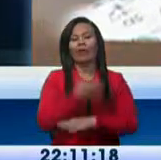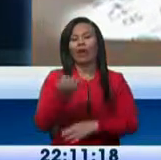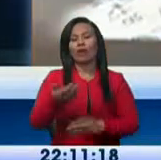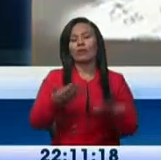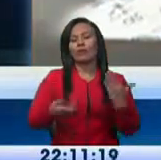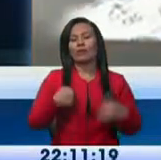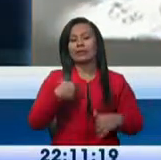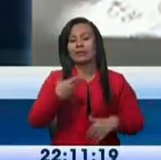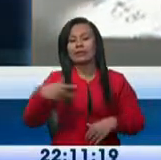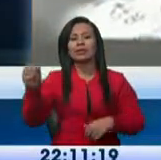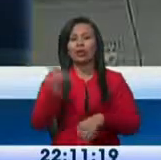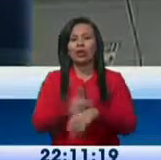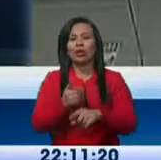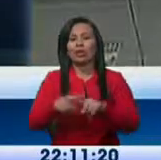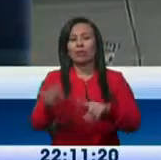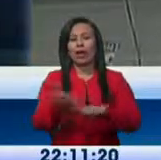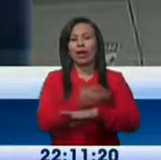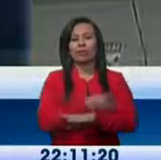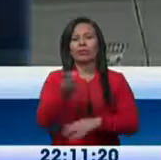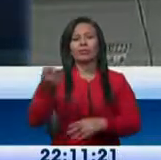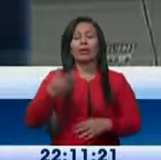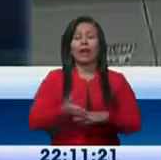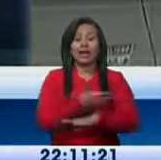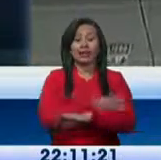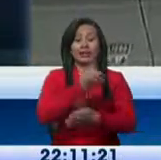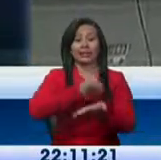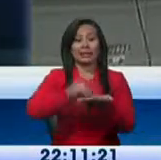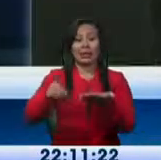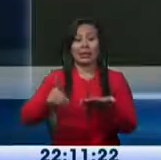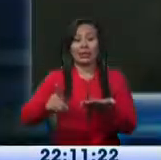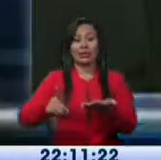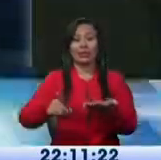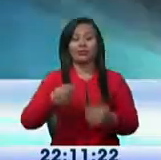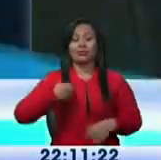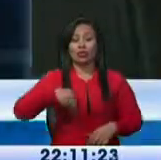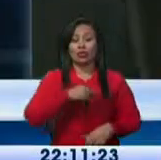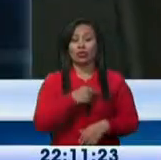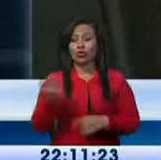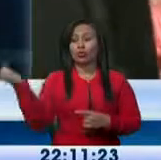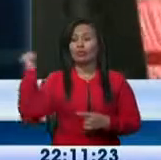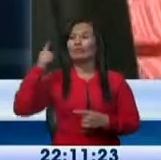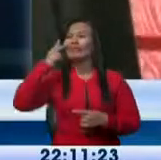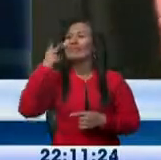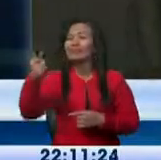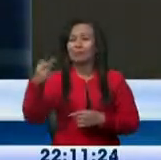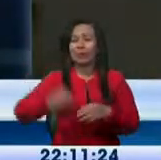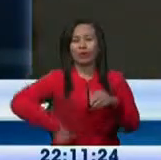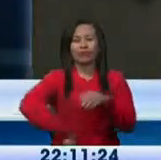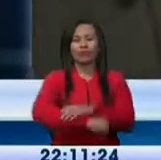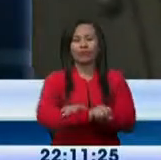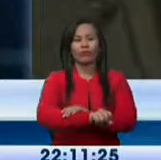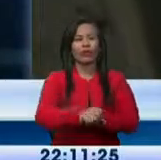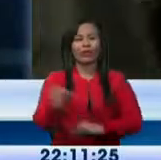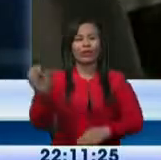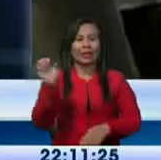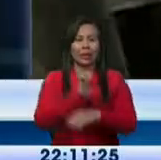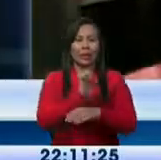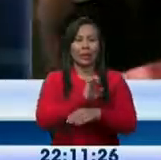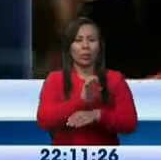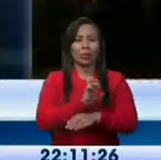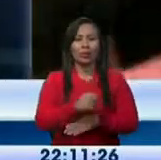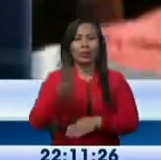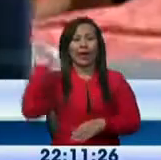este el asunto el problema la semana que pasó el partido de la selección de Argentina Ecuador parece que con el trumfo él se emocionó